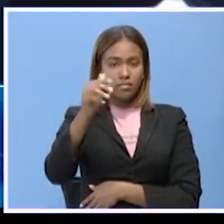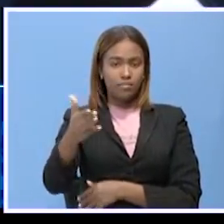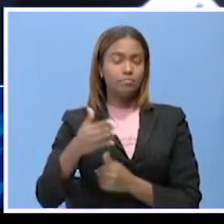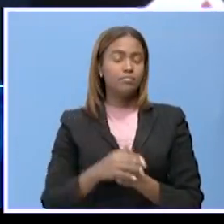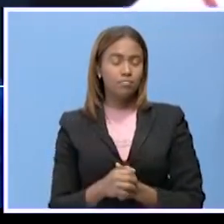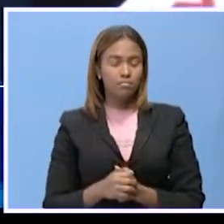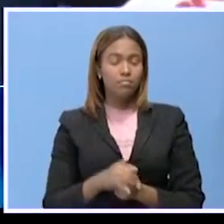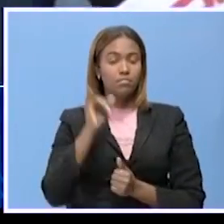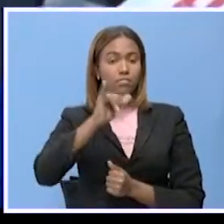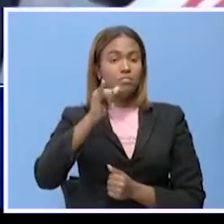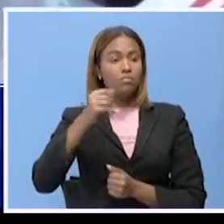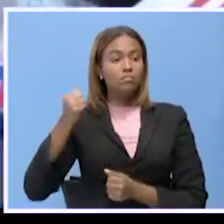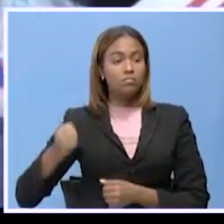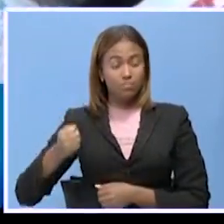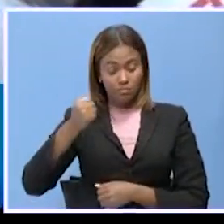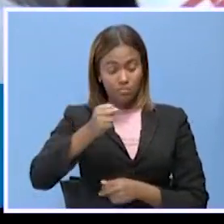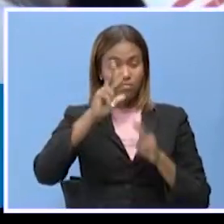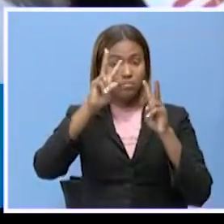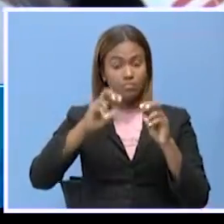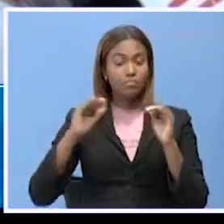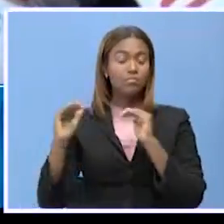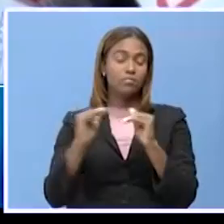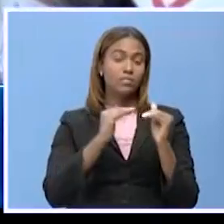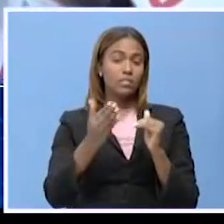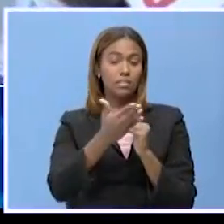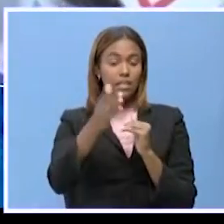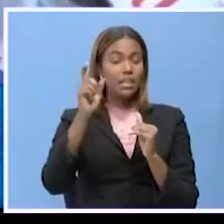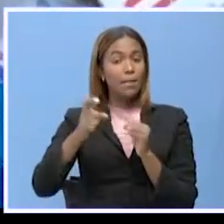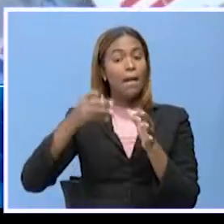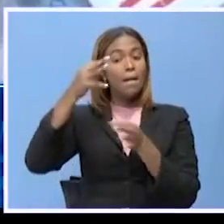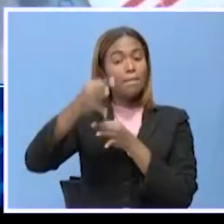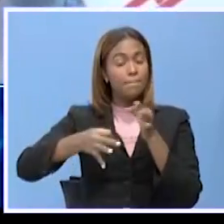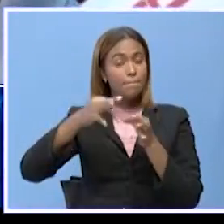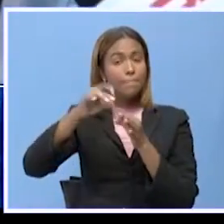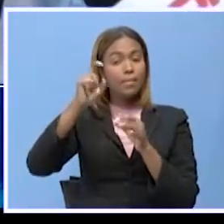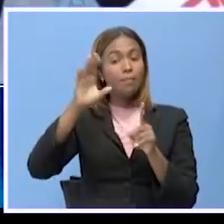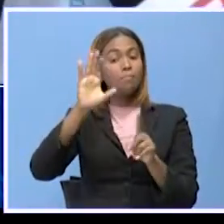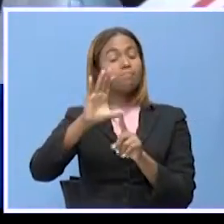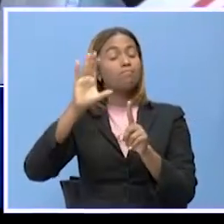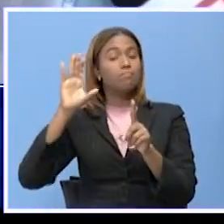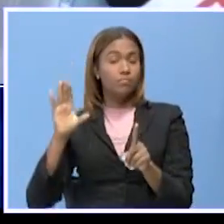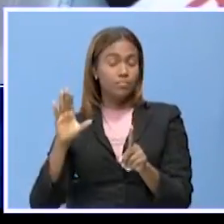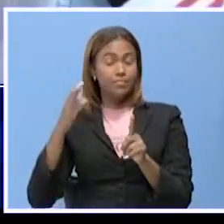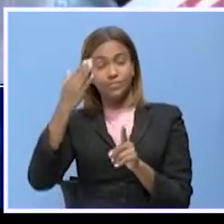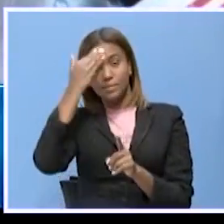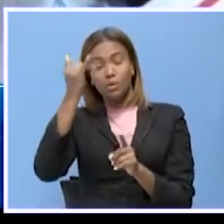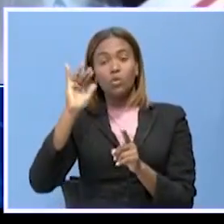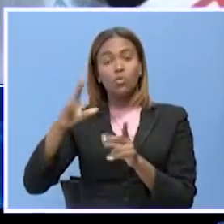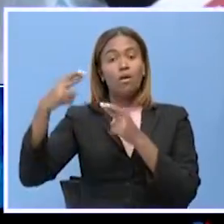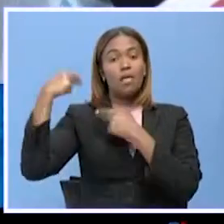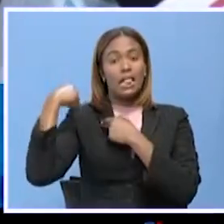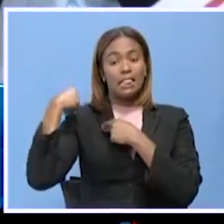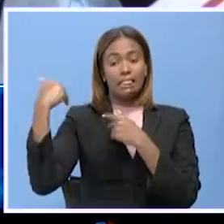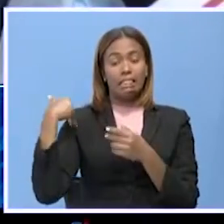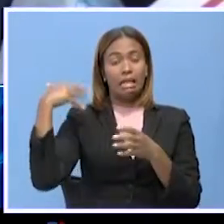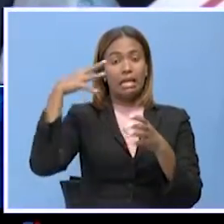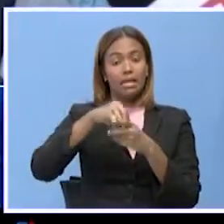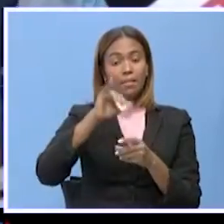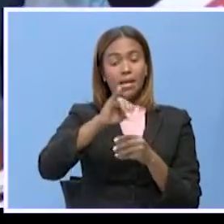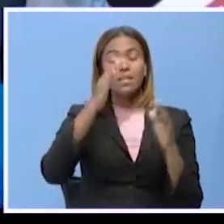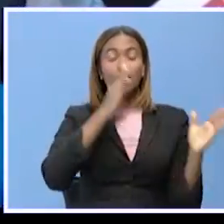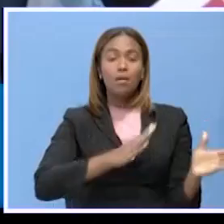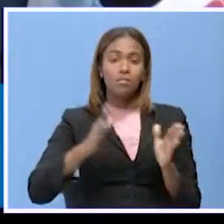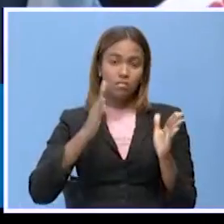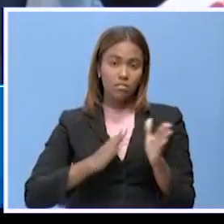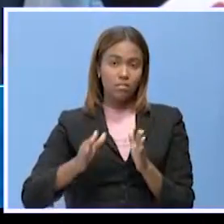deben de ser llamados, deben de ser sometidos a la justicia. Ella, que es fiscal, debe ser destituida por el papel que desempeñó en ese